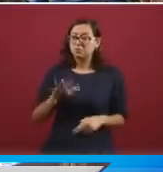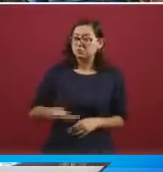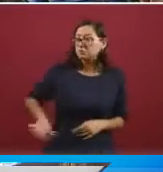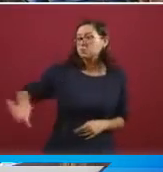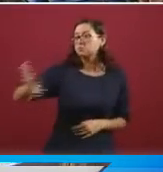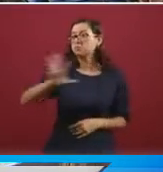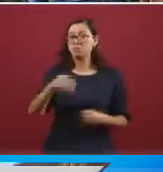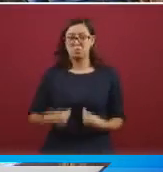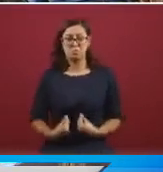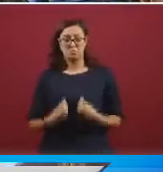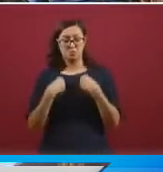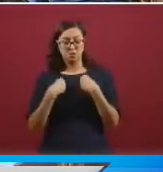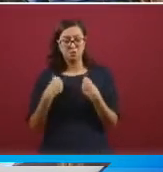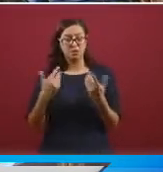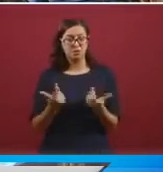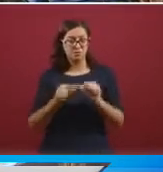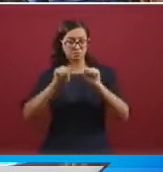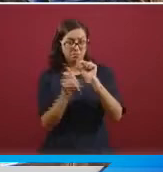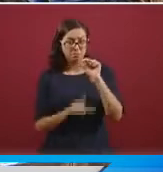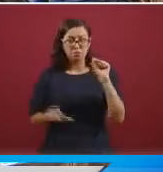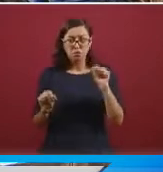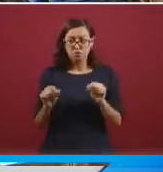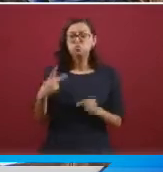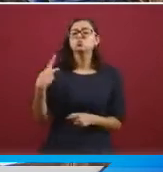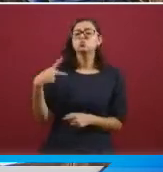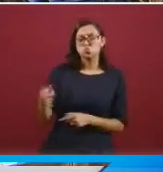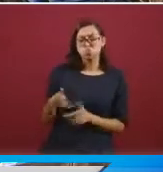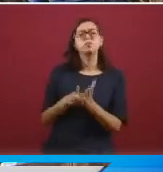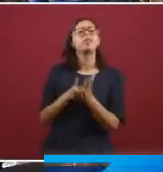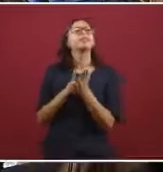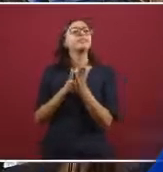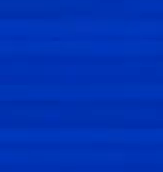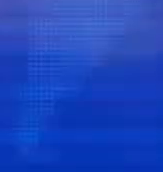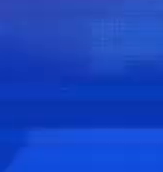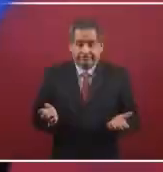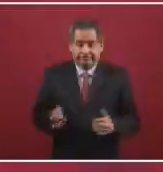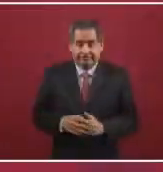en el país provienen de Estados Unidos, principalmente de Texas.